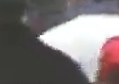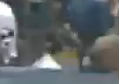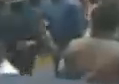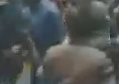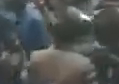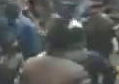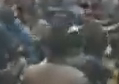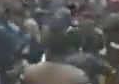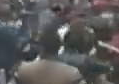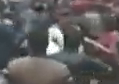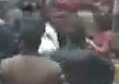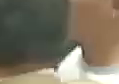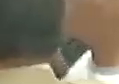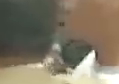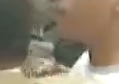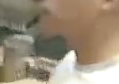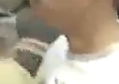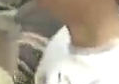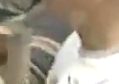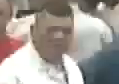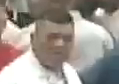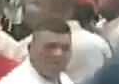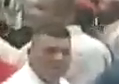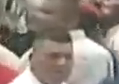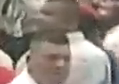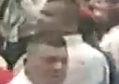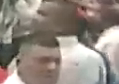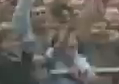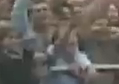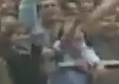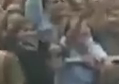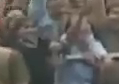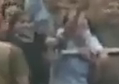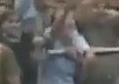pueblo que decidió ser leal a la revolución bolivariana.